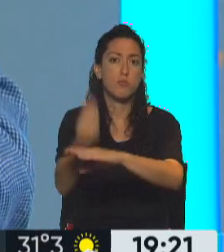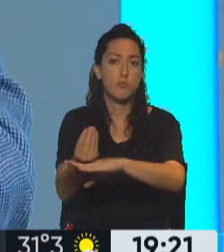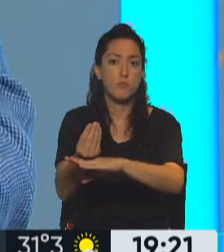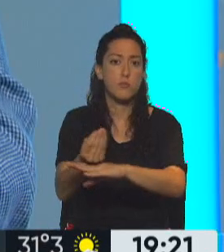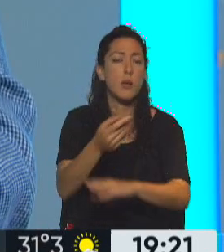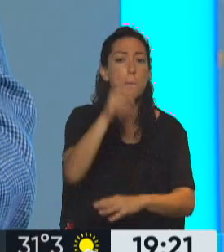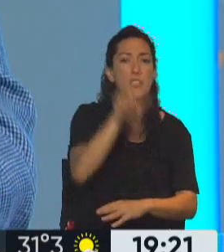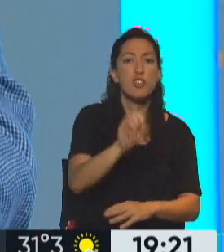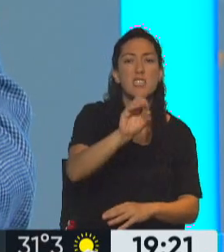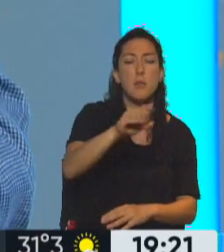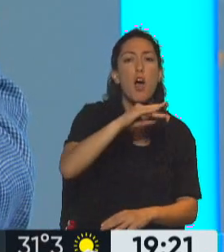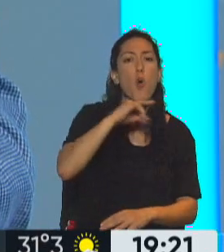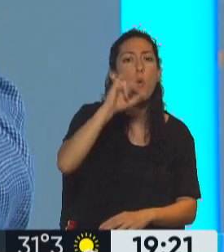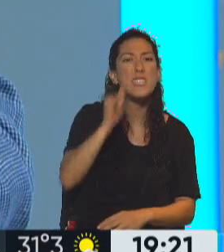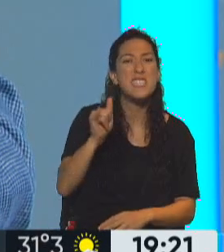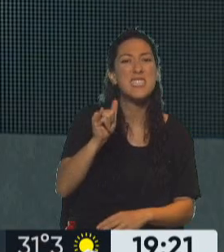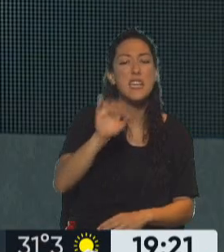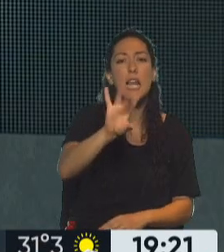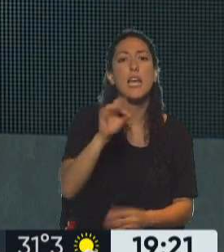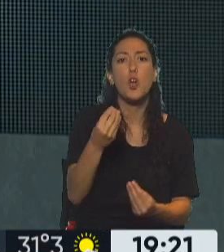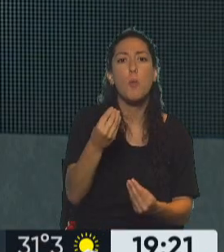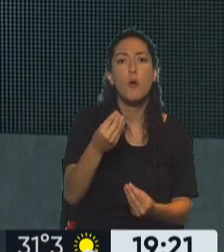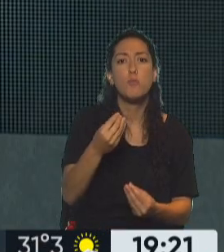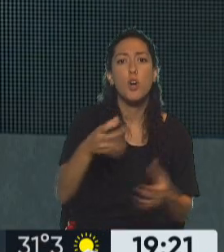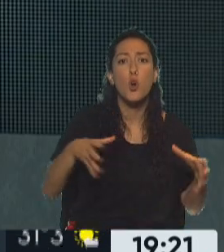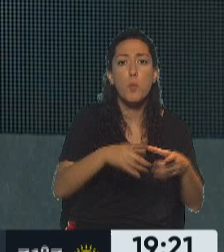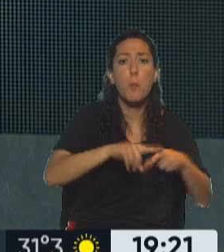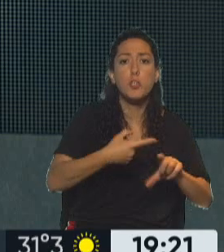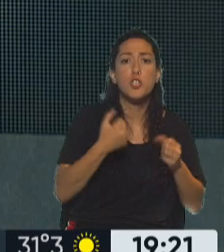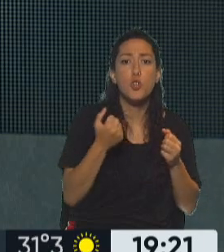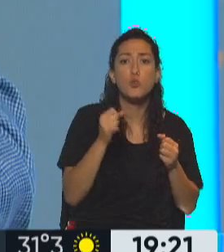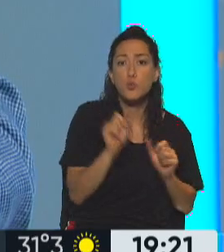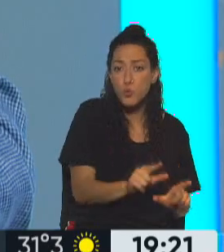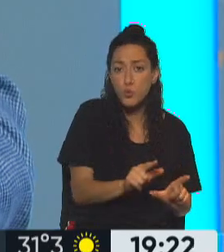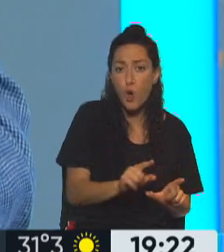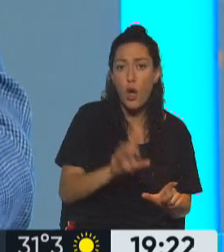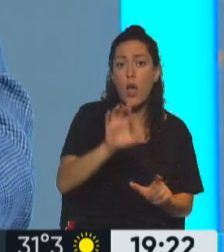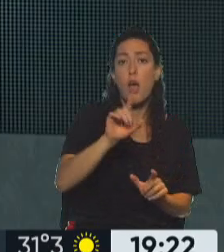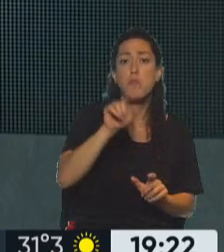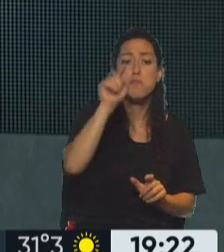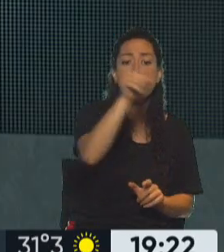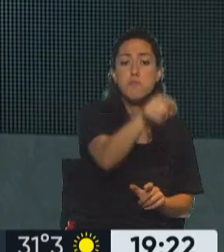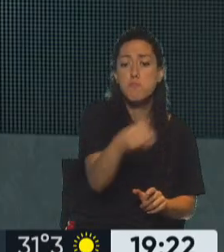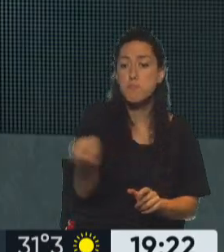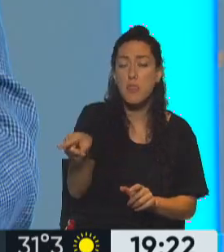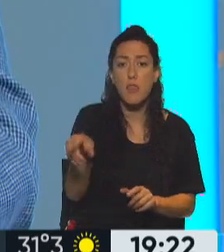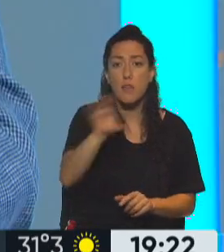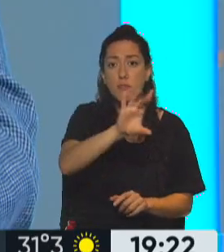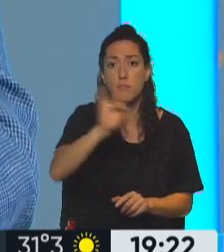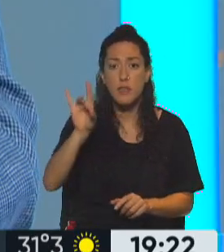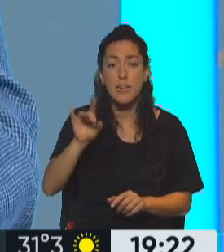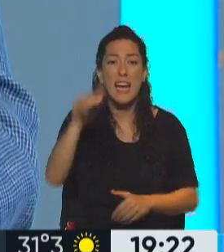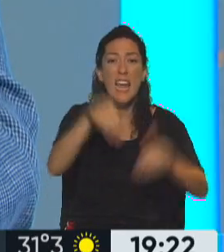quien lo decidió el dedo de su bloque entonces para que no hay una elección popular